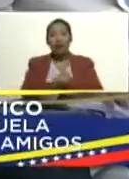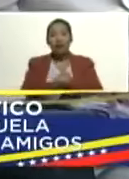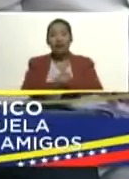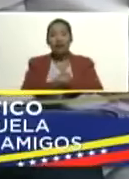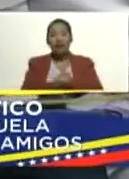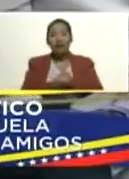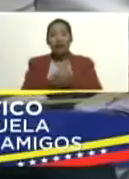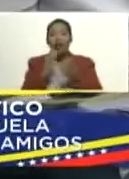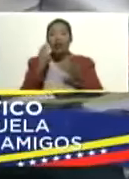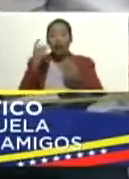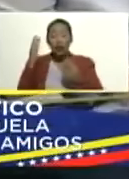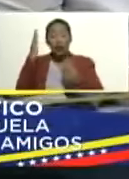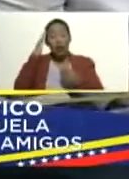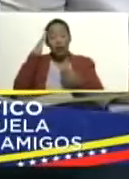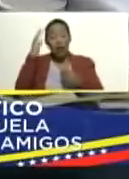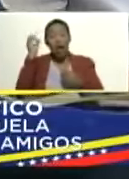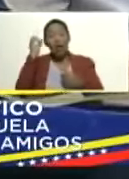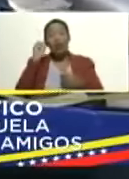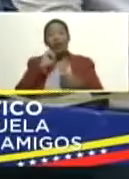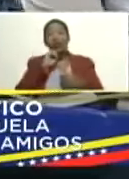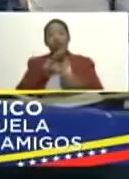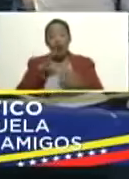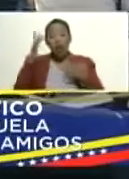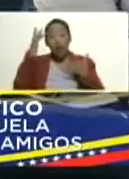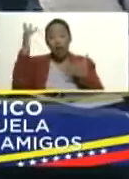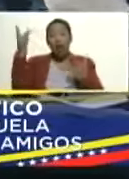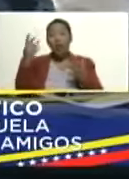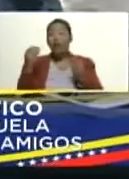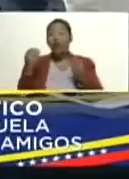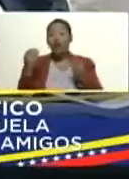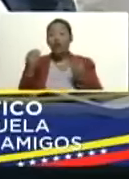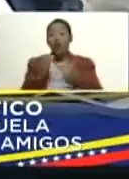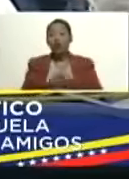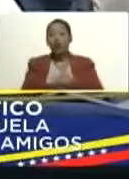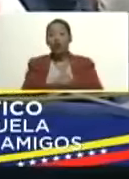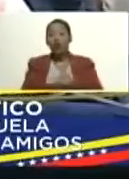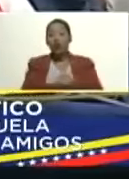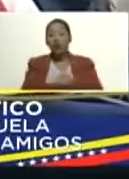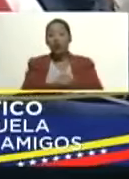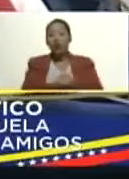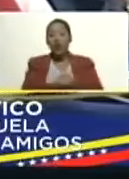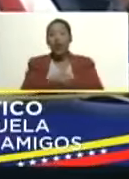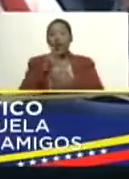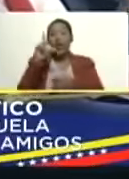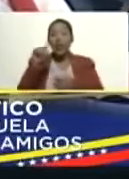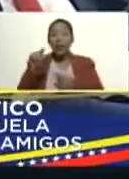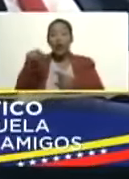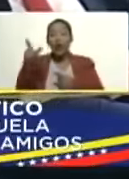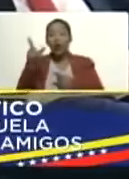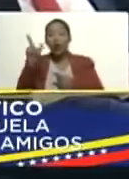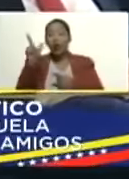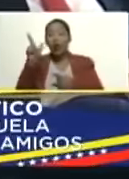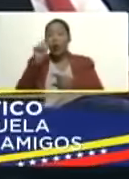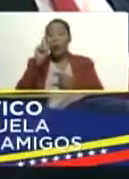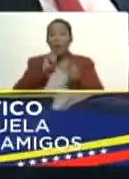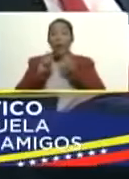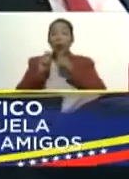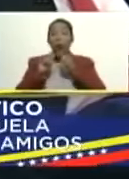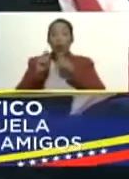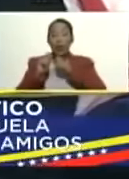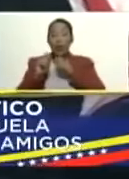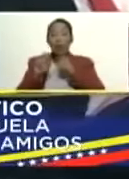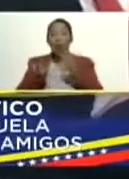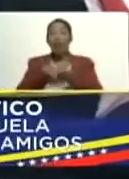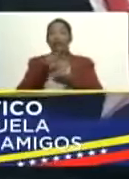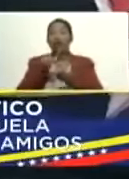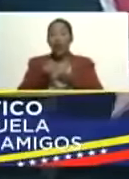con mucho conocimiento histórico, muy inteligente. Y estaba José Vicente Rangel, también muy nacionalista